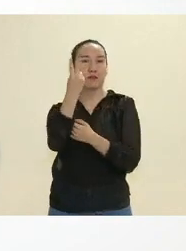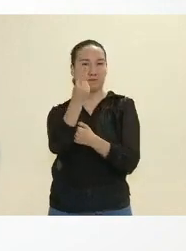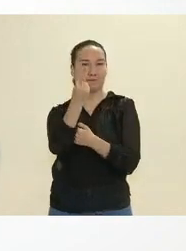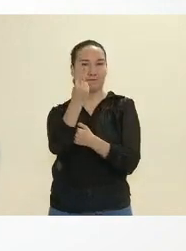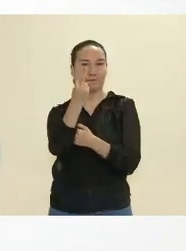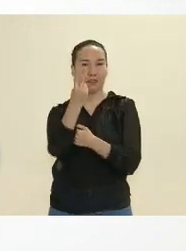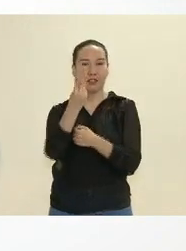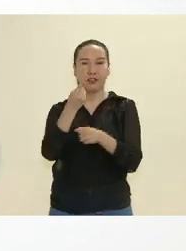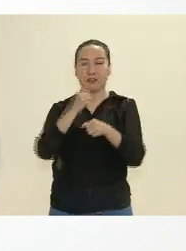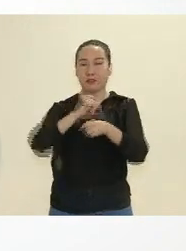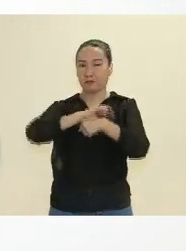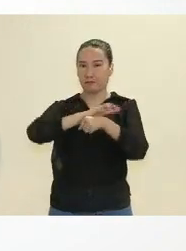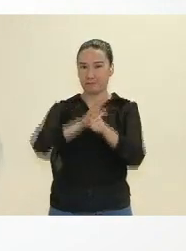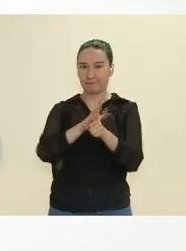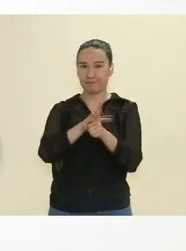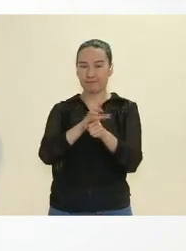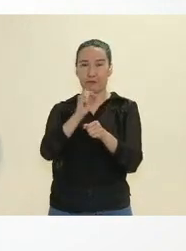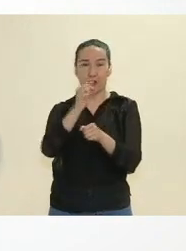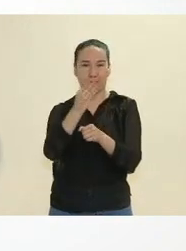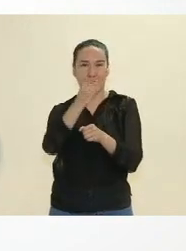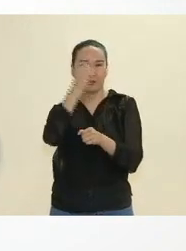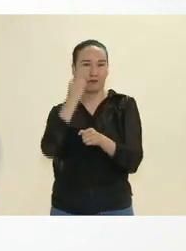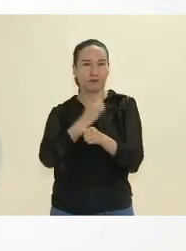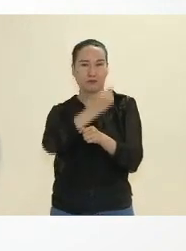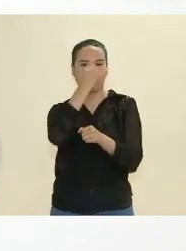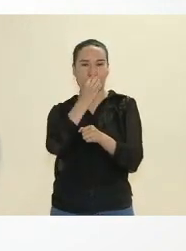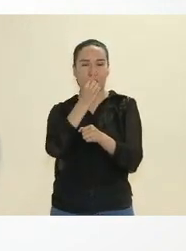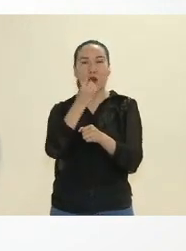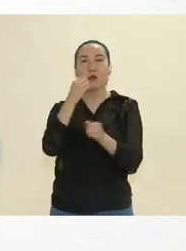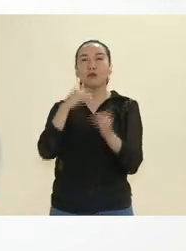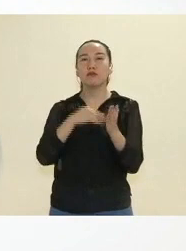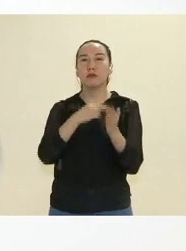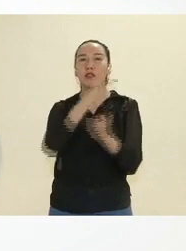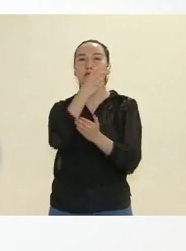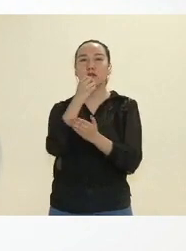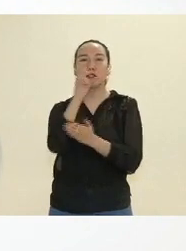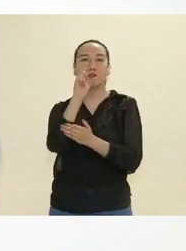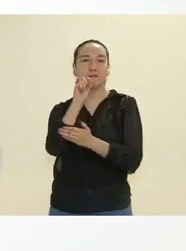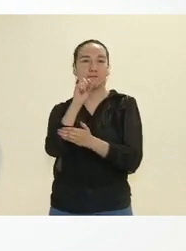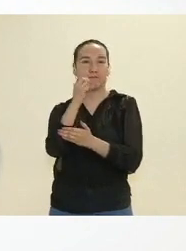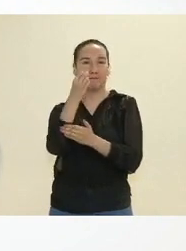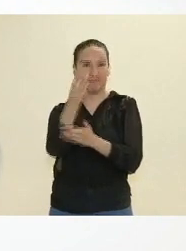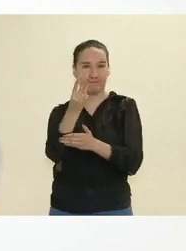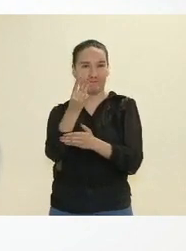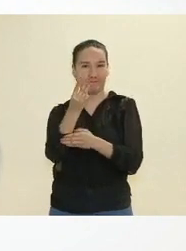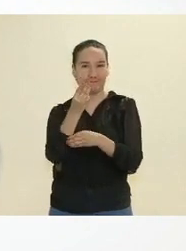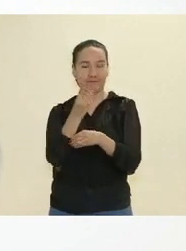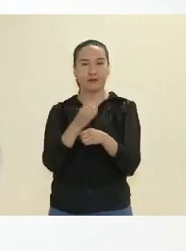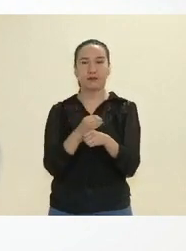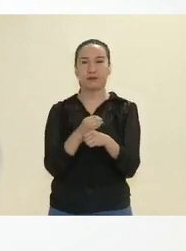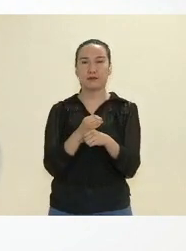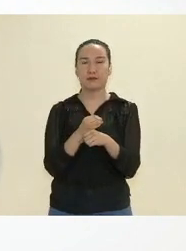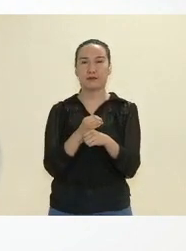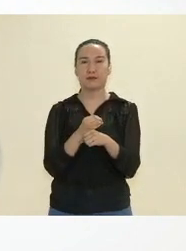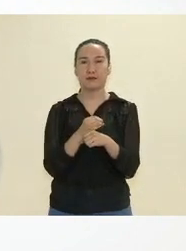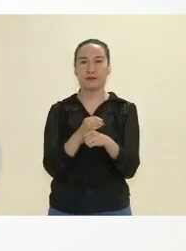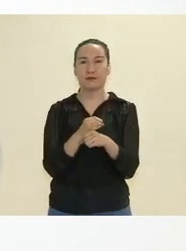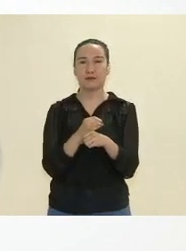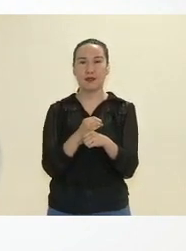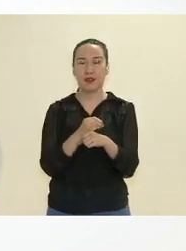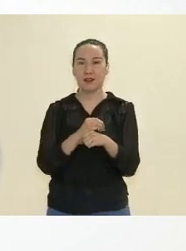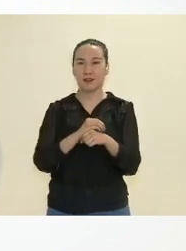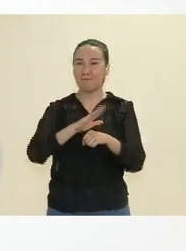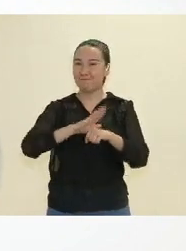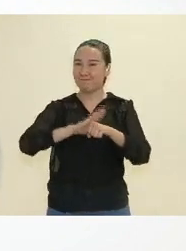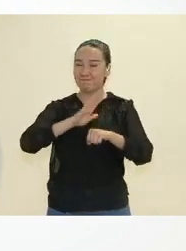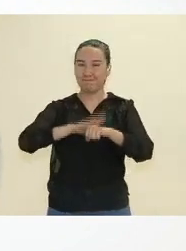claro se utiliza para aquellas entidades que registran de 1 a 50 casos de kobe 19 le sigue un color verde obscuro para los